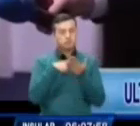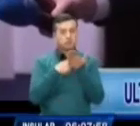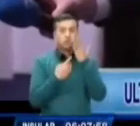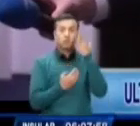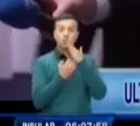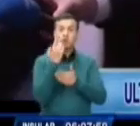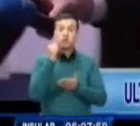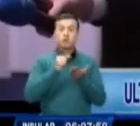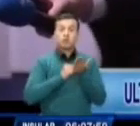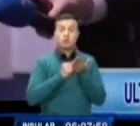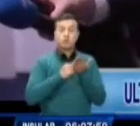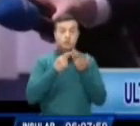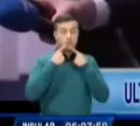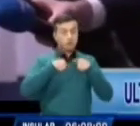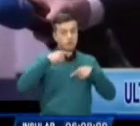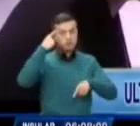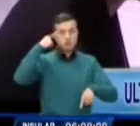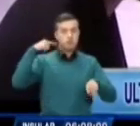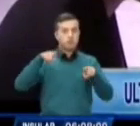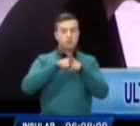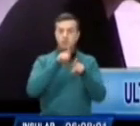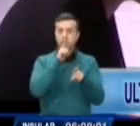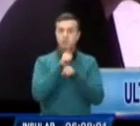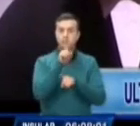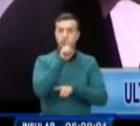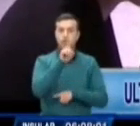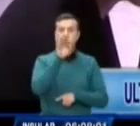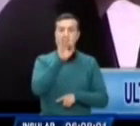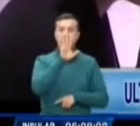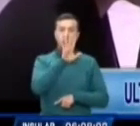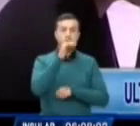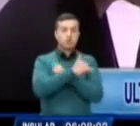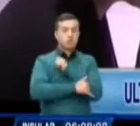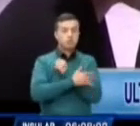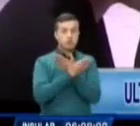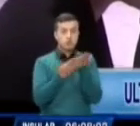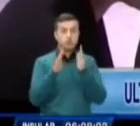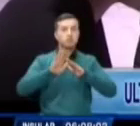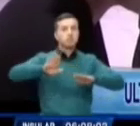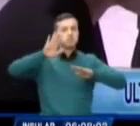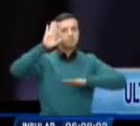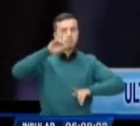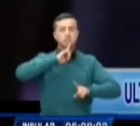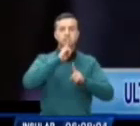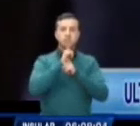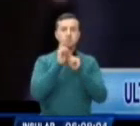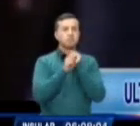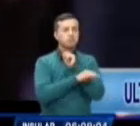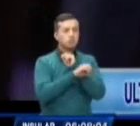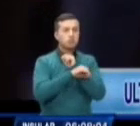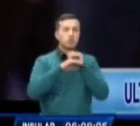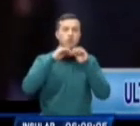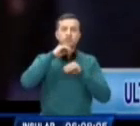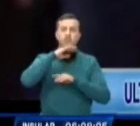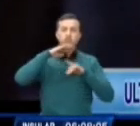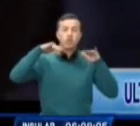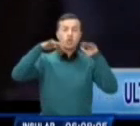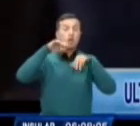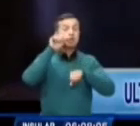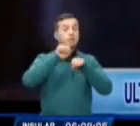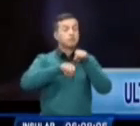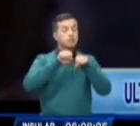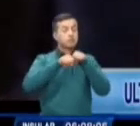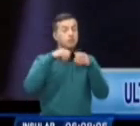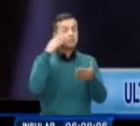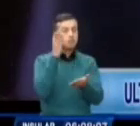nuevo borrador donde se establecen los acuerdos para que 195 países se comprometan en la reducción de gases de efecto invernadero. Se espera